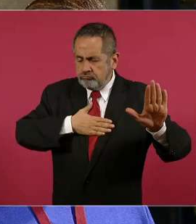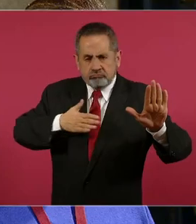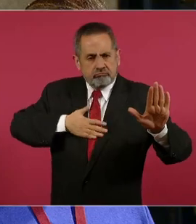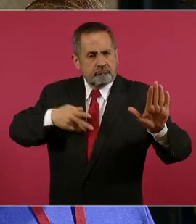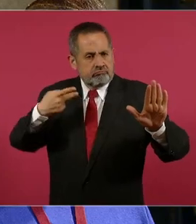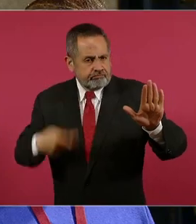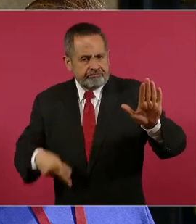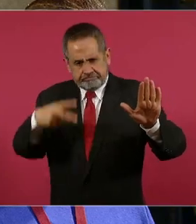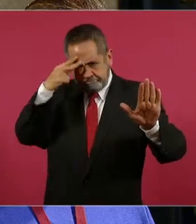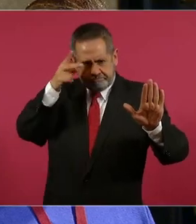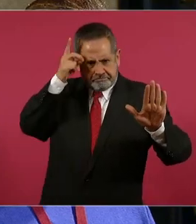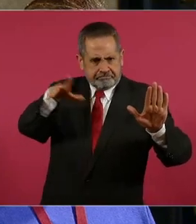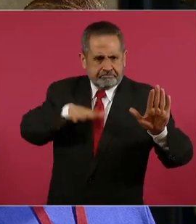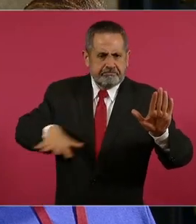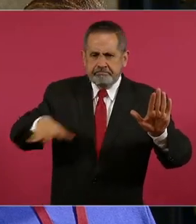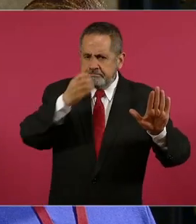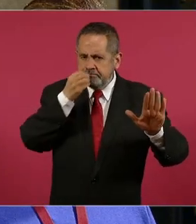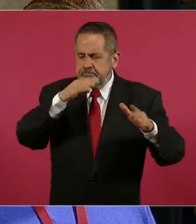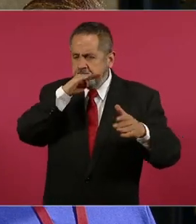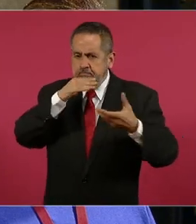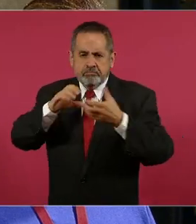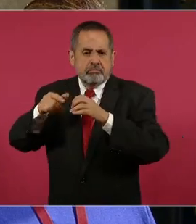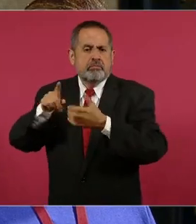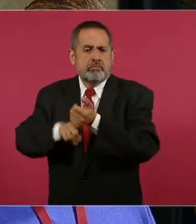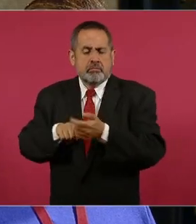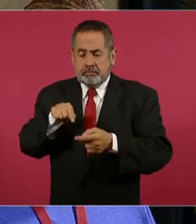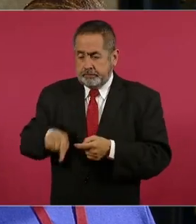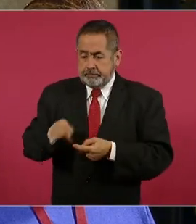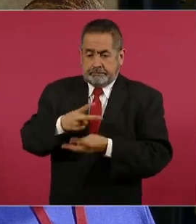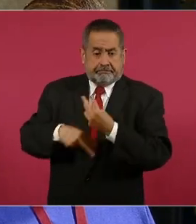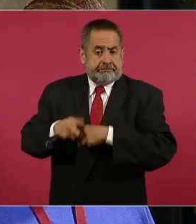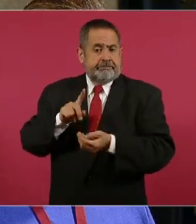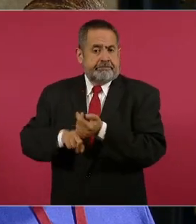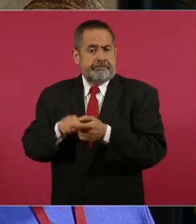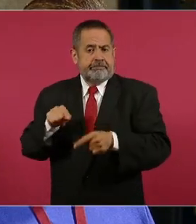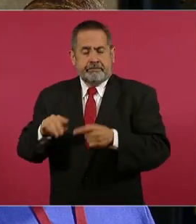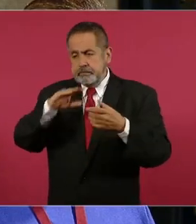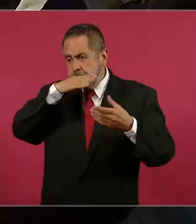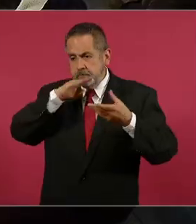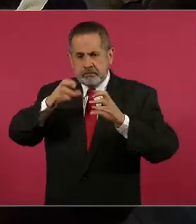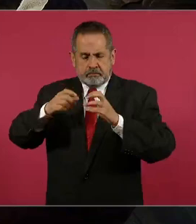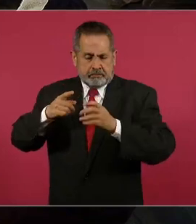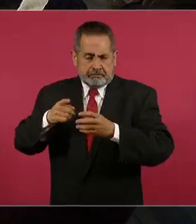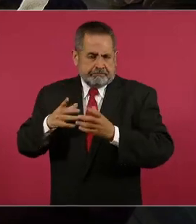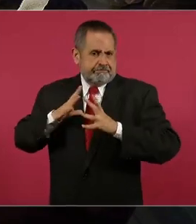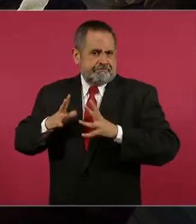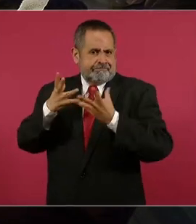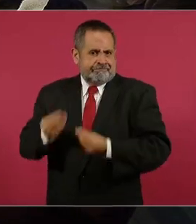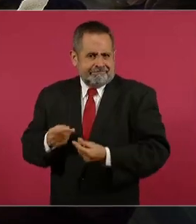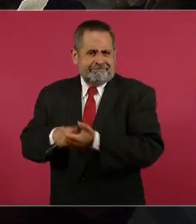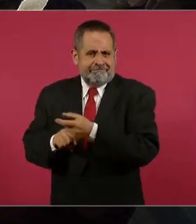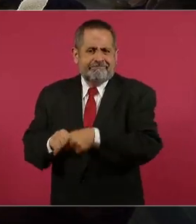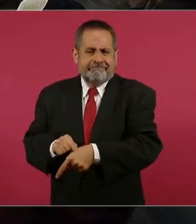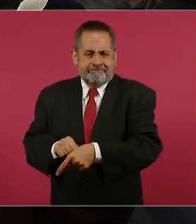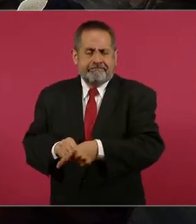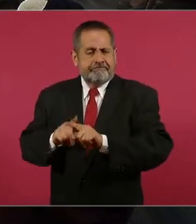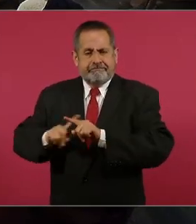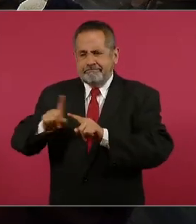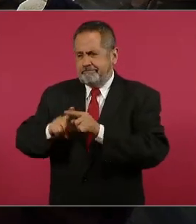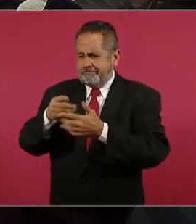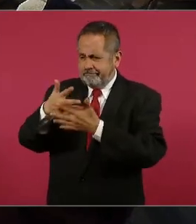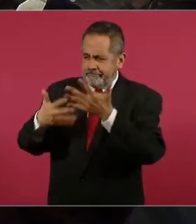de México, y México pues es centro, origen de este grano, y todas las diversidades